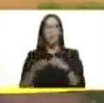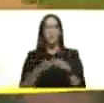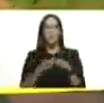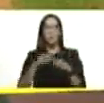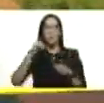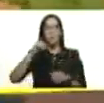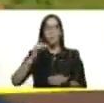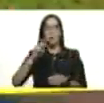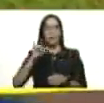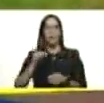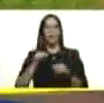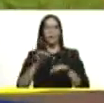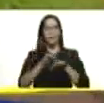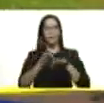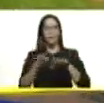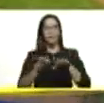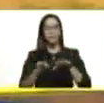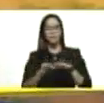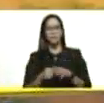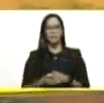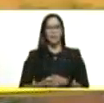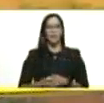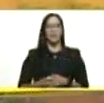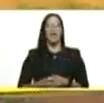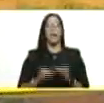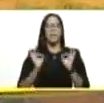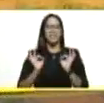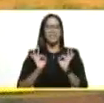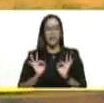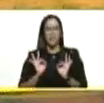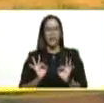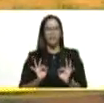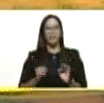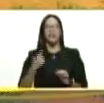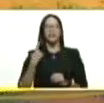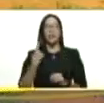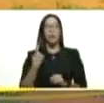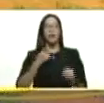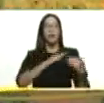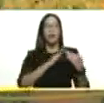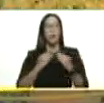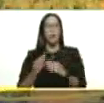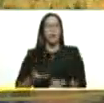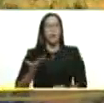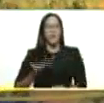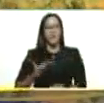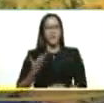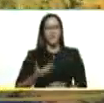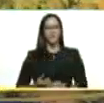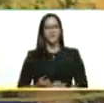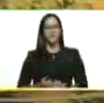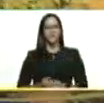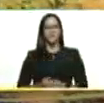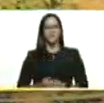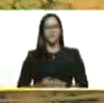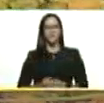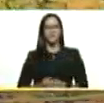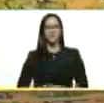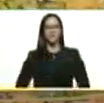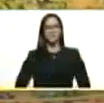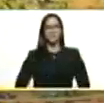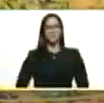mismo, de este municipio de Brusual, específicamente de una de las comunidades importantes como es La Virgen.